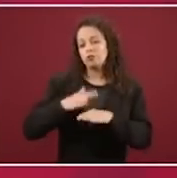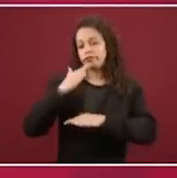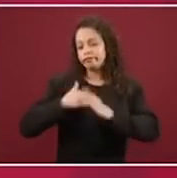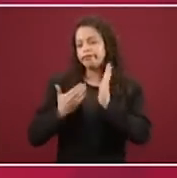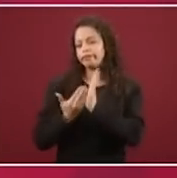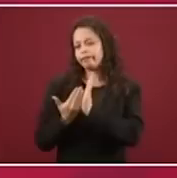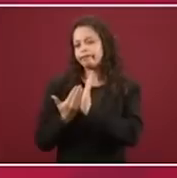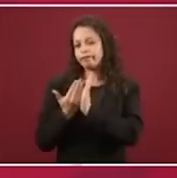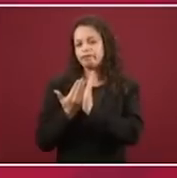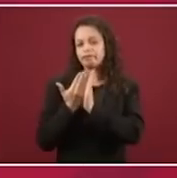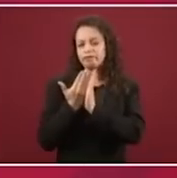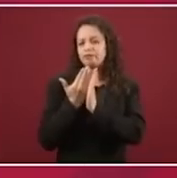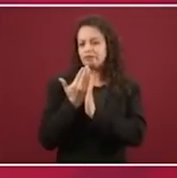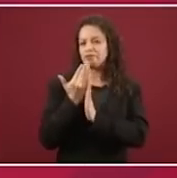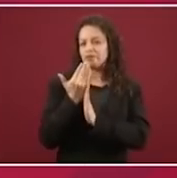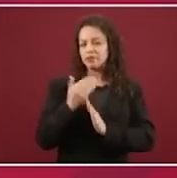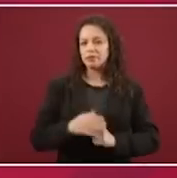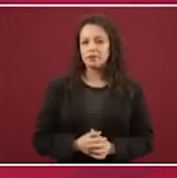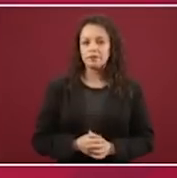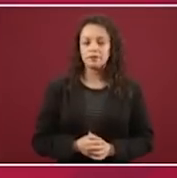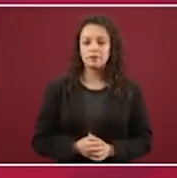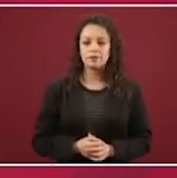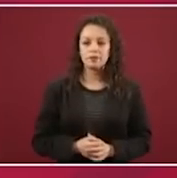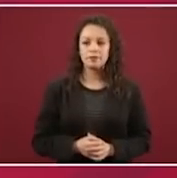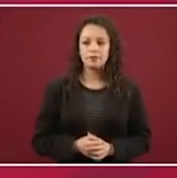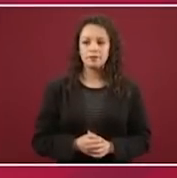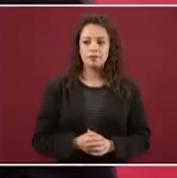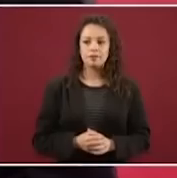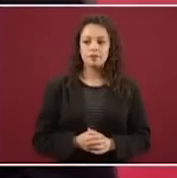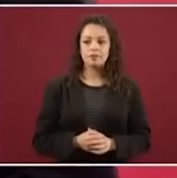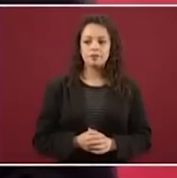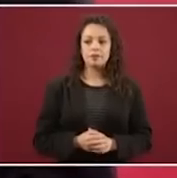y tenemos condiciones inmejorables para crecer.